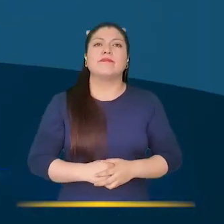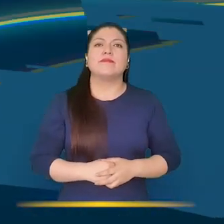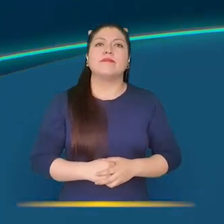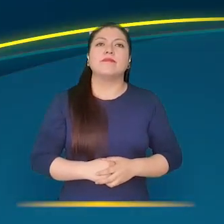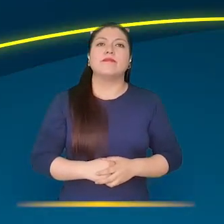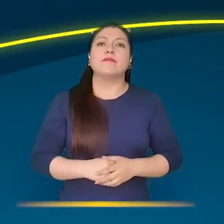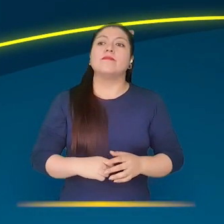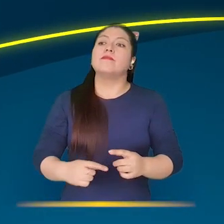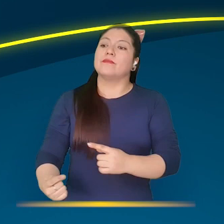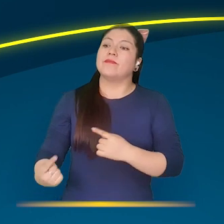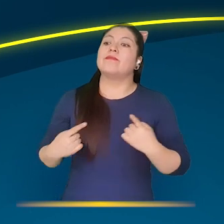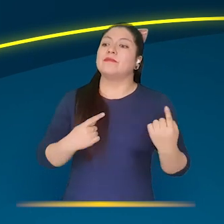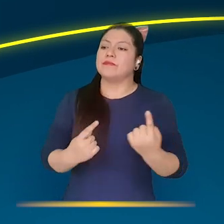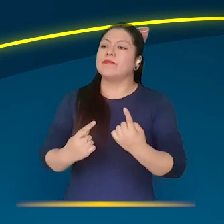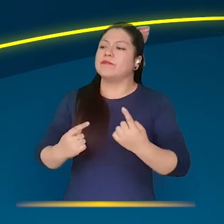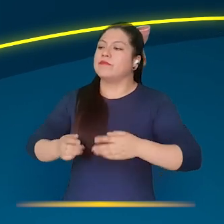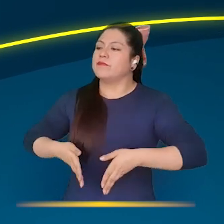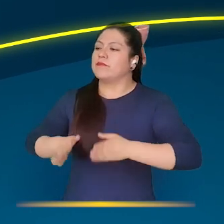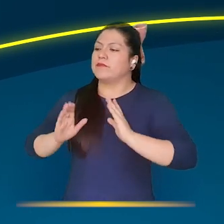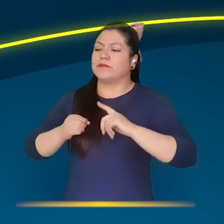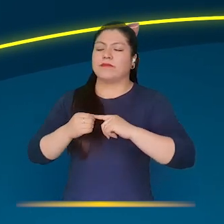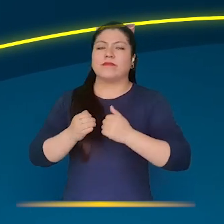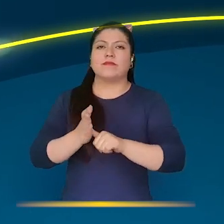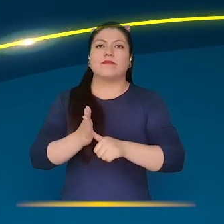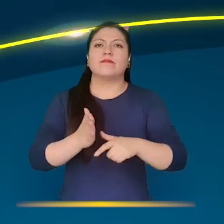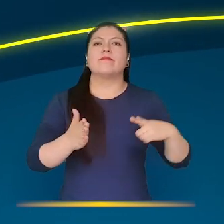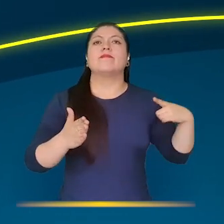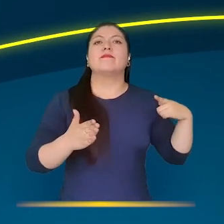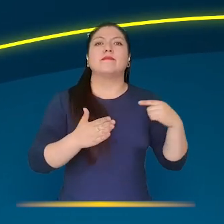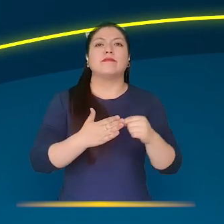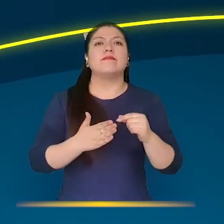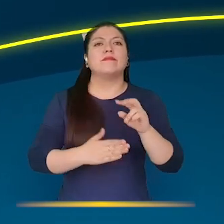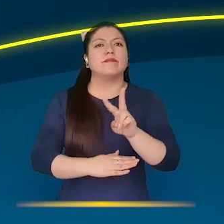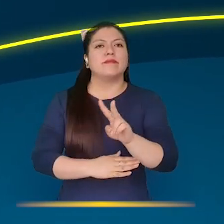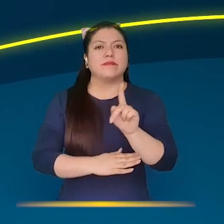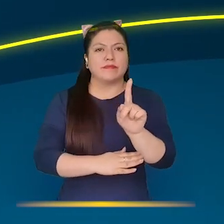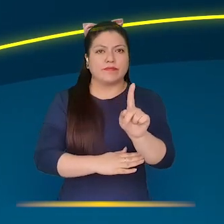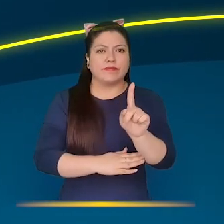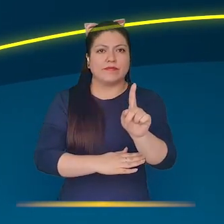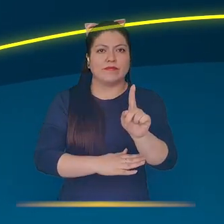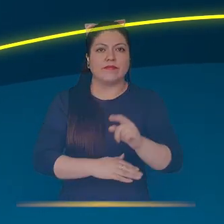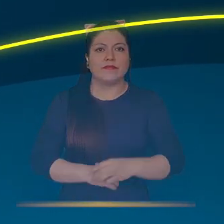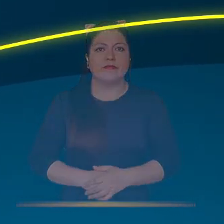Somos la Registraduría del siglo XXI.